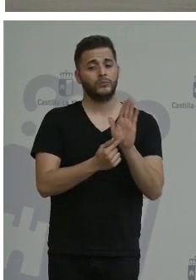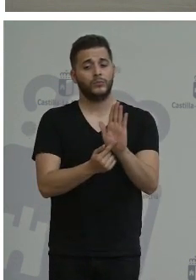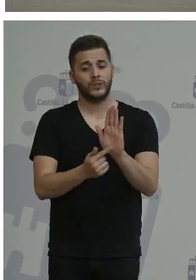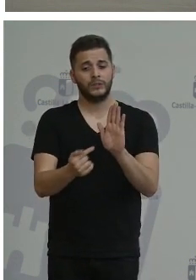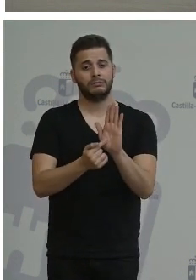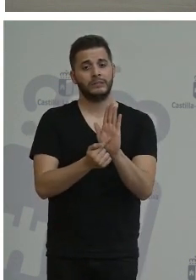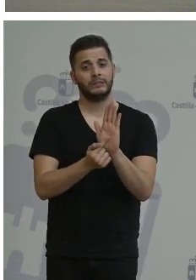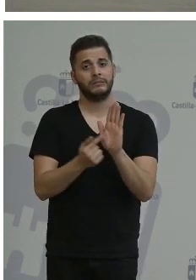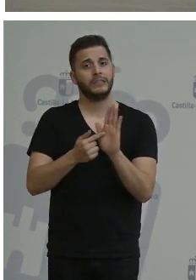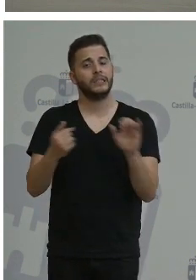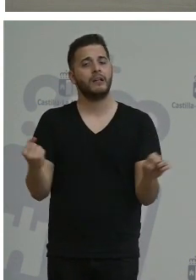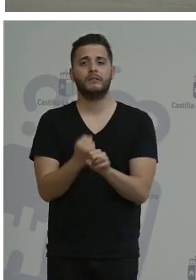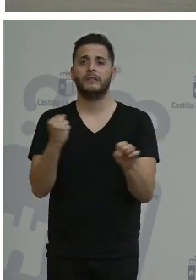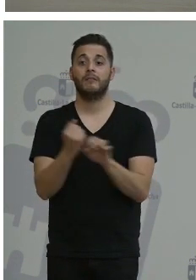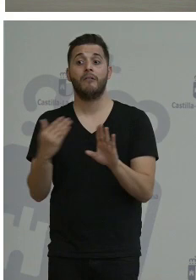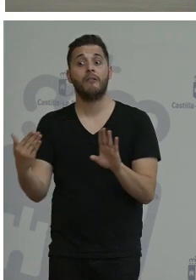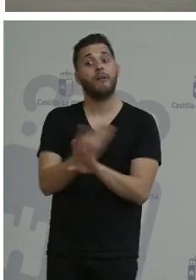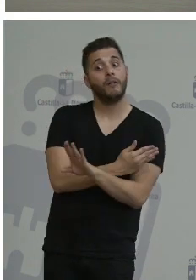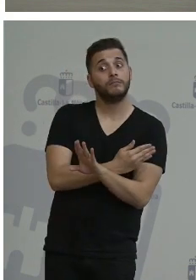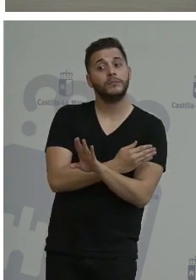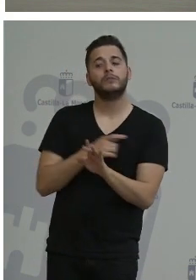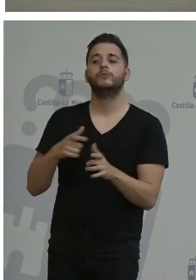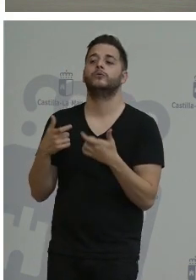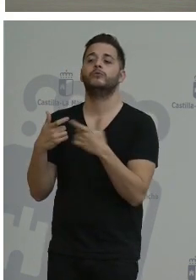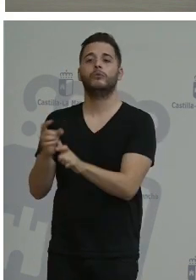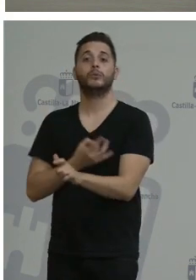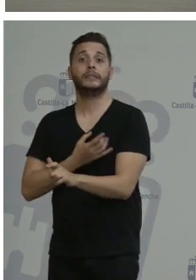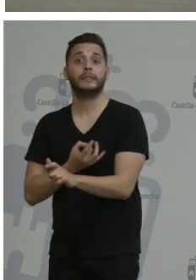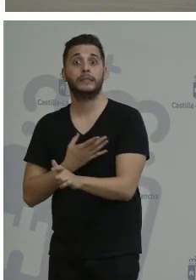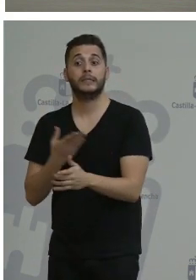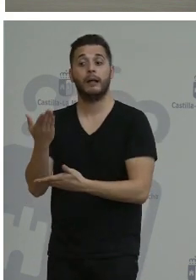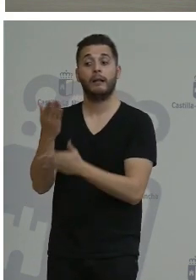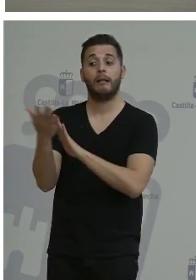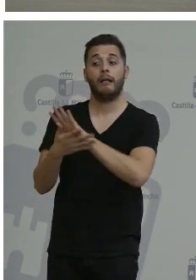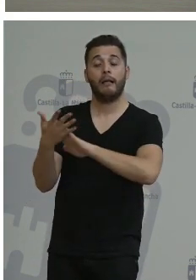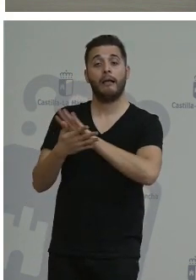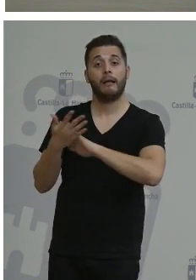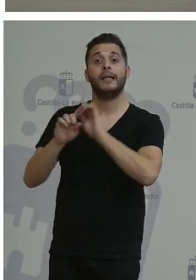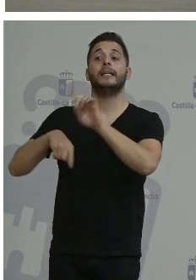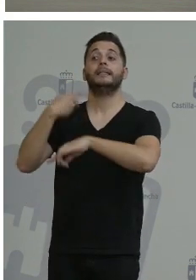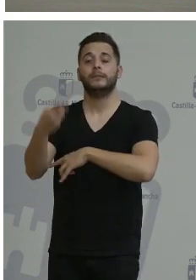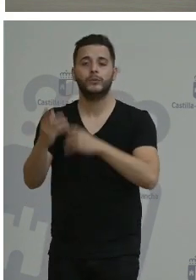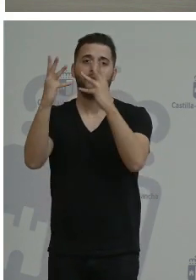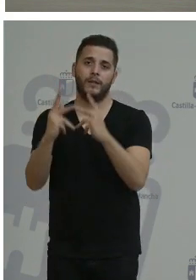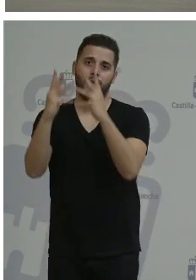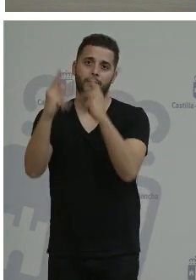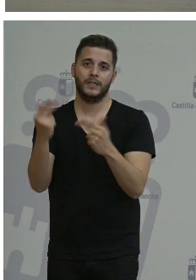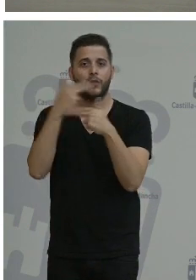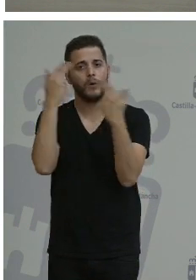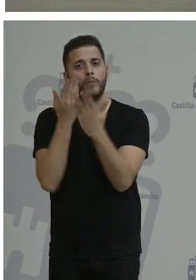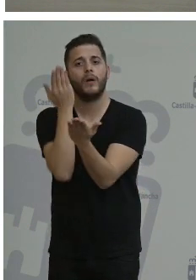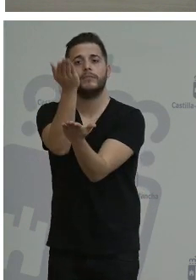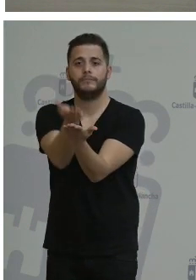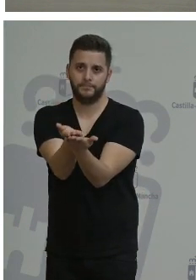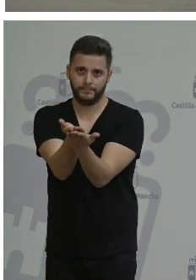trabajo previo conectarlo con las organizaciones sindicales y, posteriormente, solicitar que las administraciones públicas